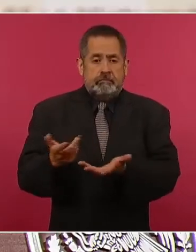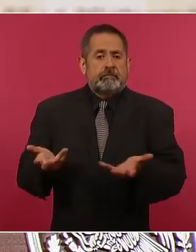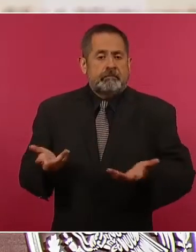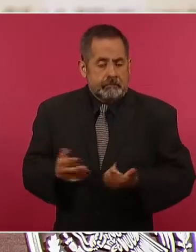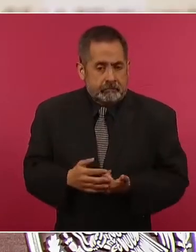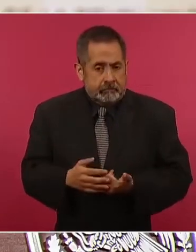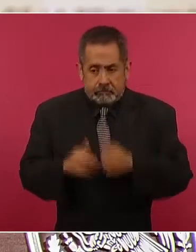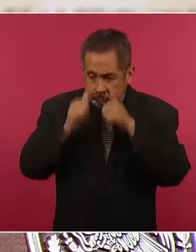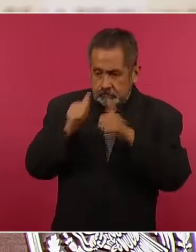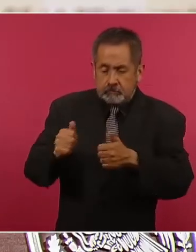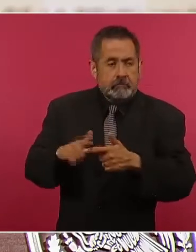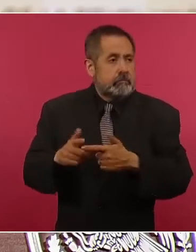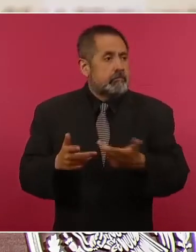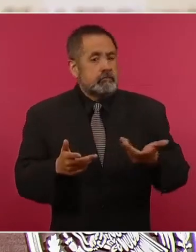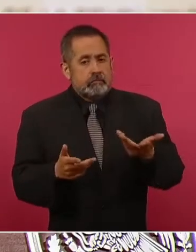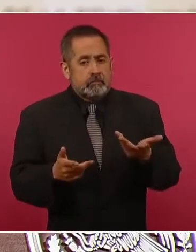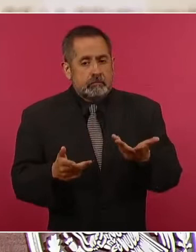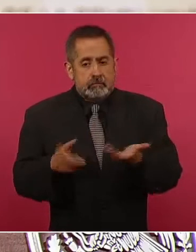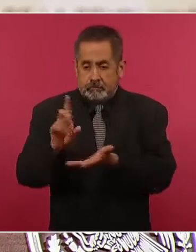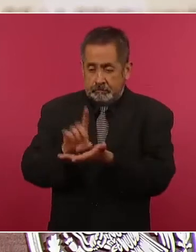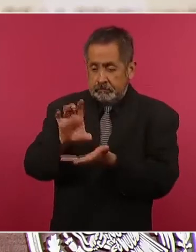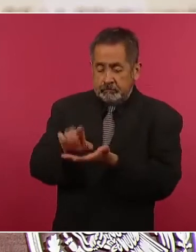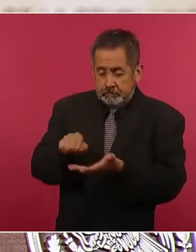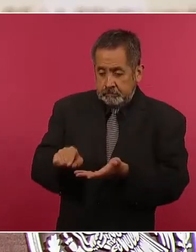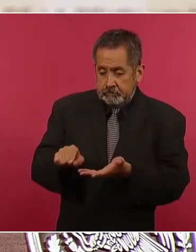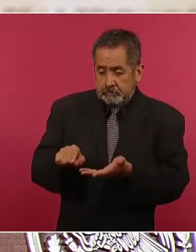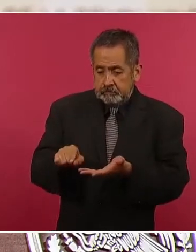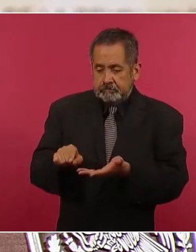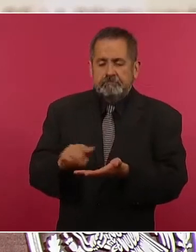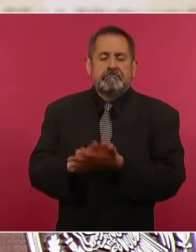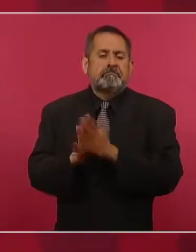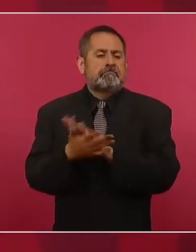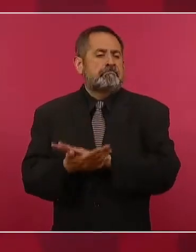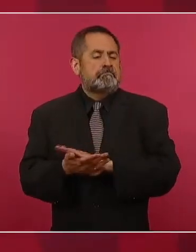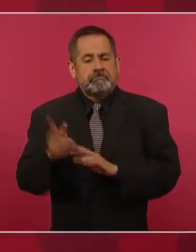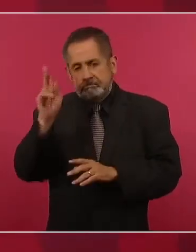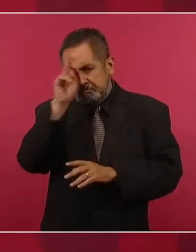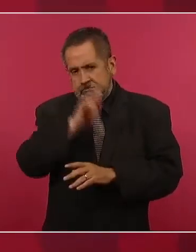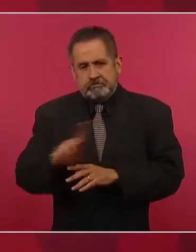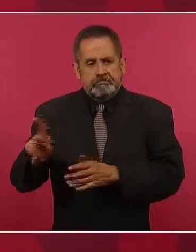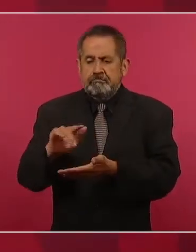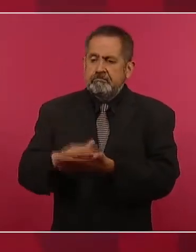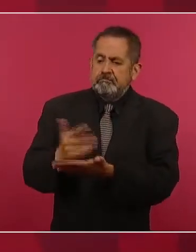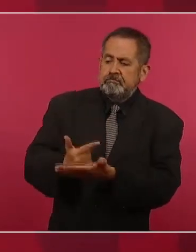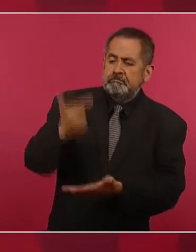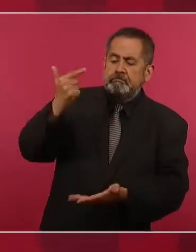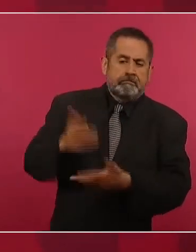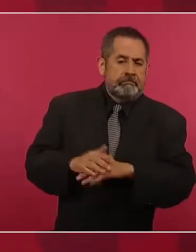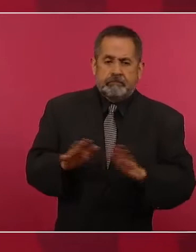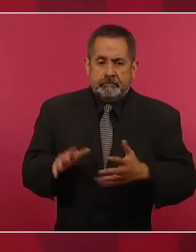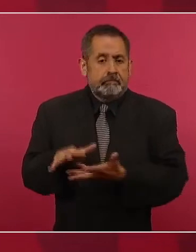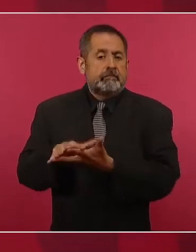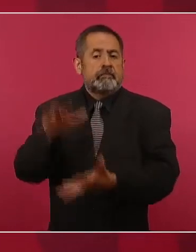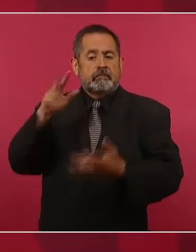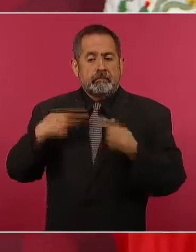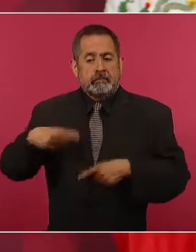quien los atienda, esa discapacidad menor se convierte en una discapacidad grave y la mayoría de la